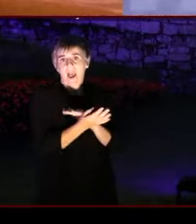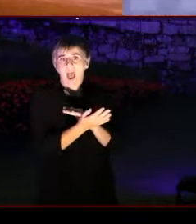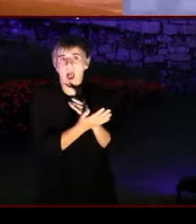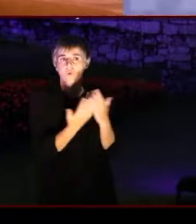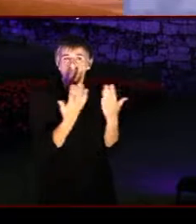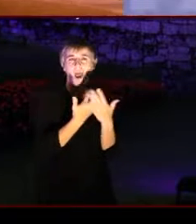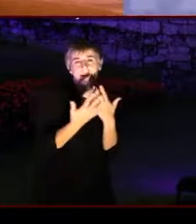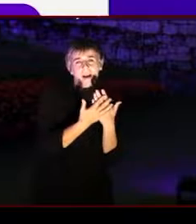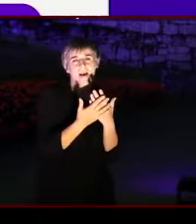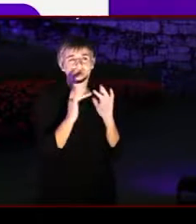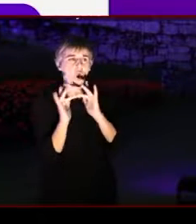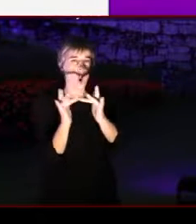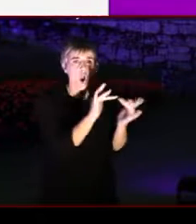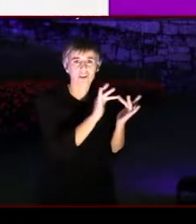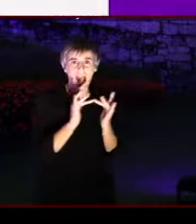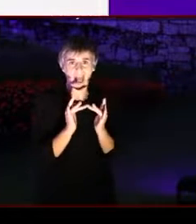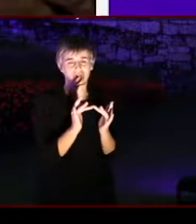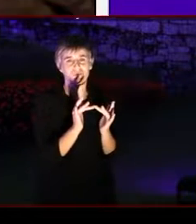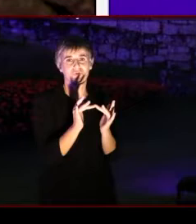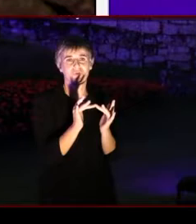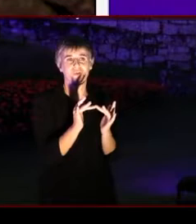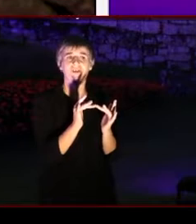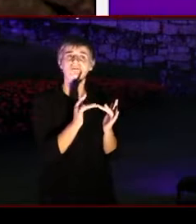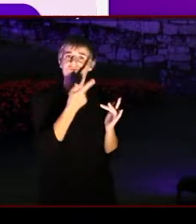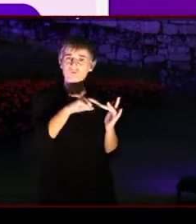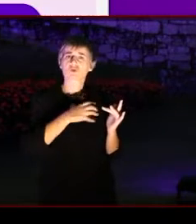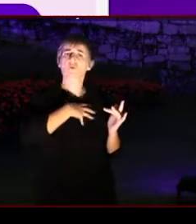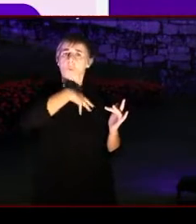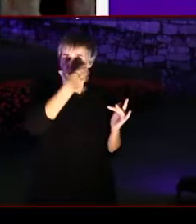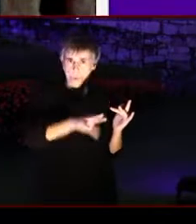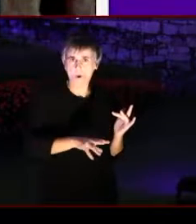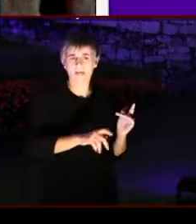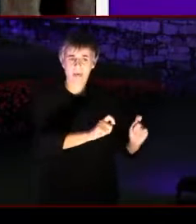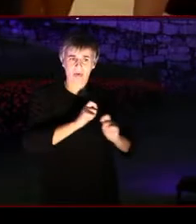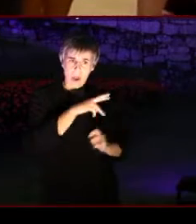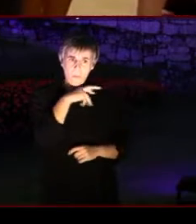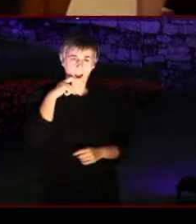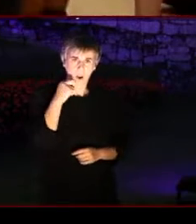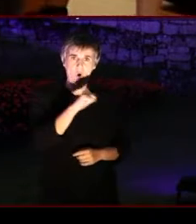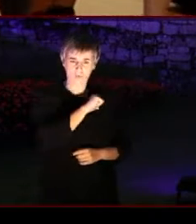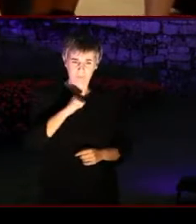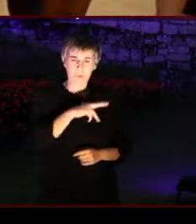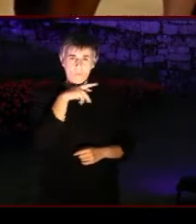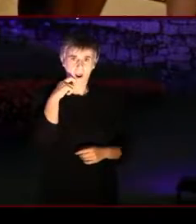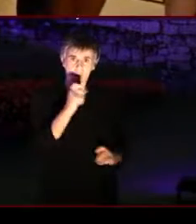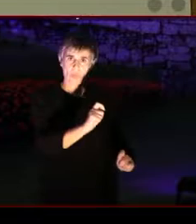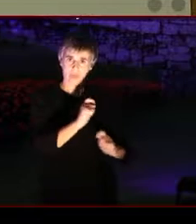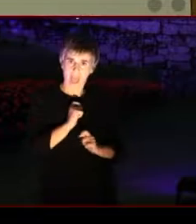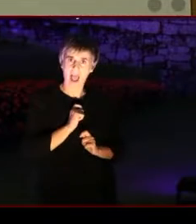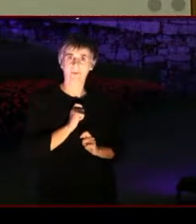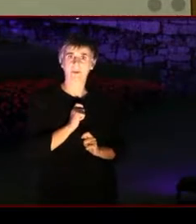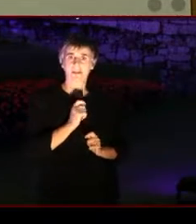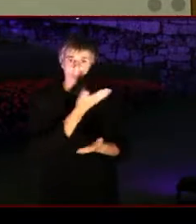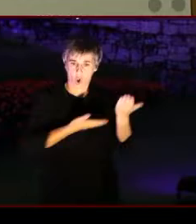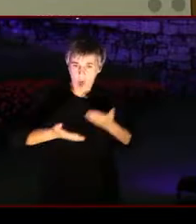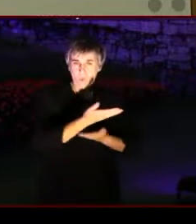que somos capaces de validarnos a nosotras mismas y de ayudarnos. Creo que